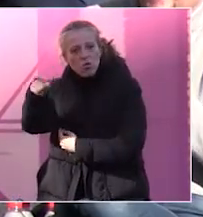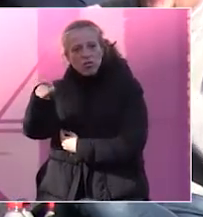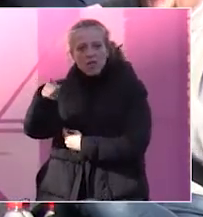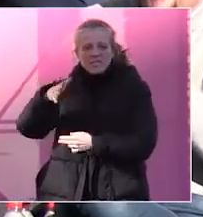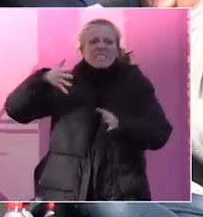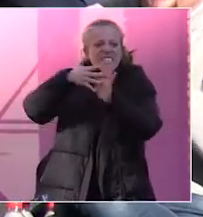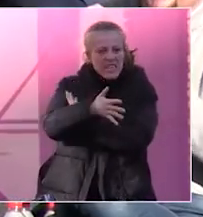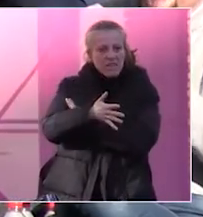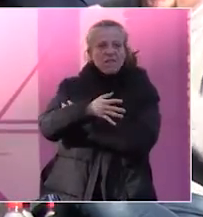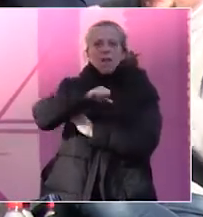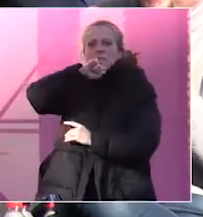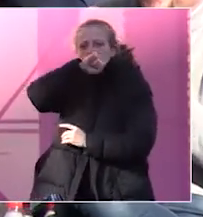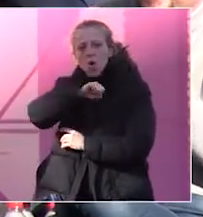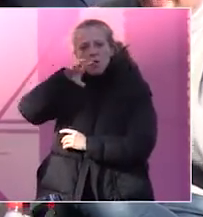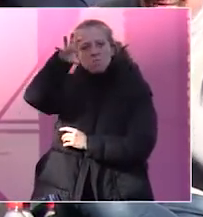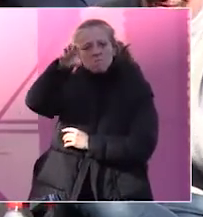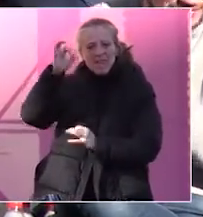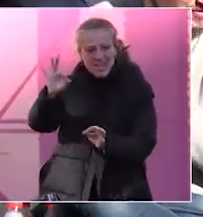defender la soberanía,